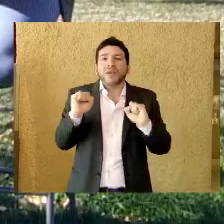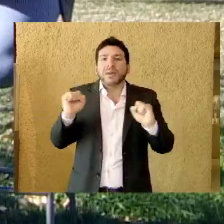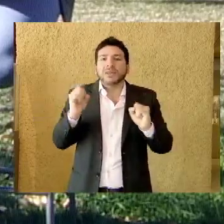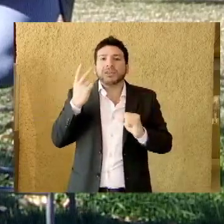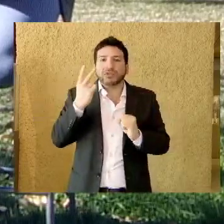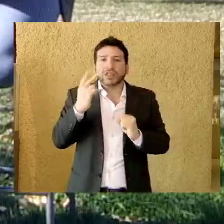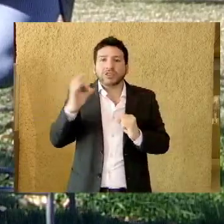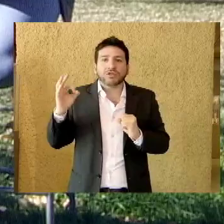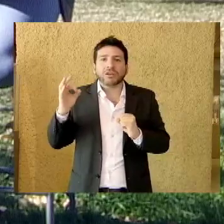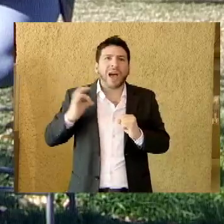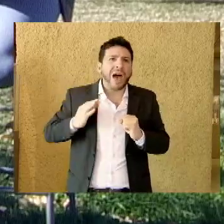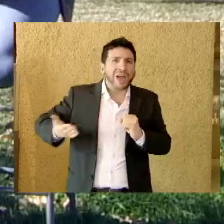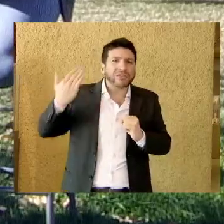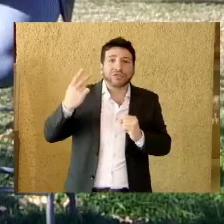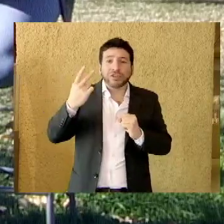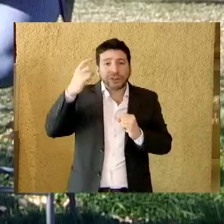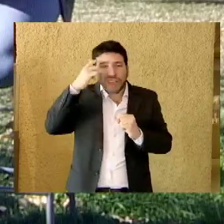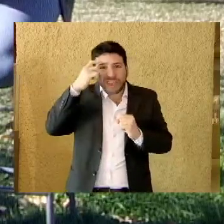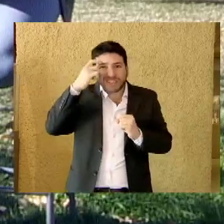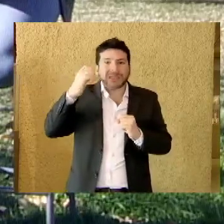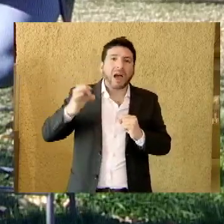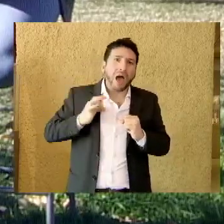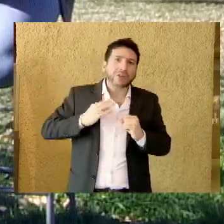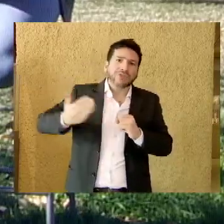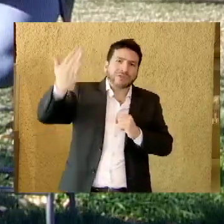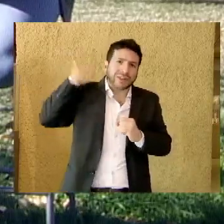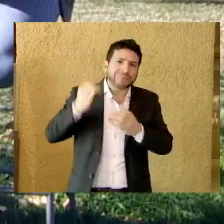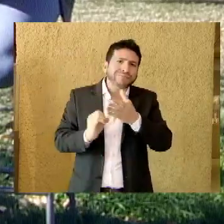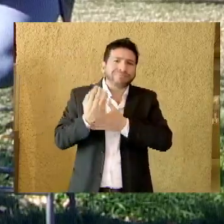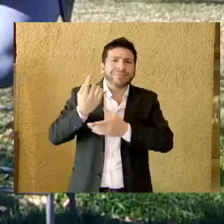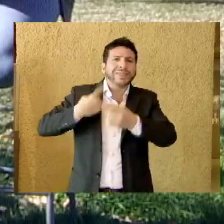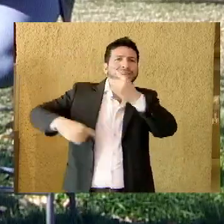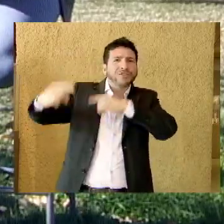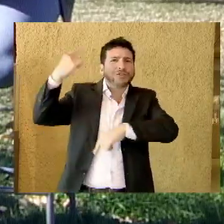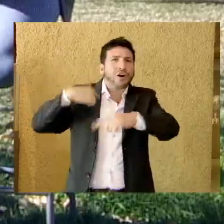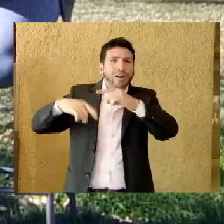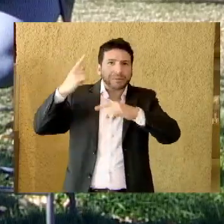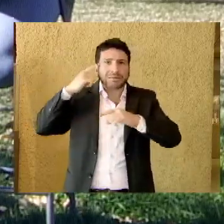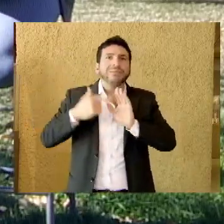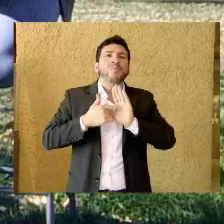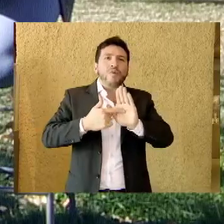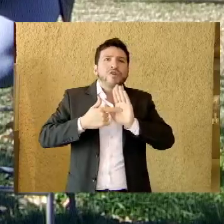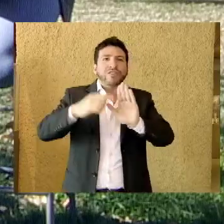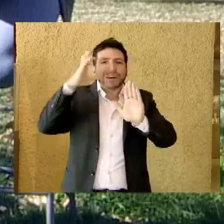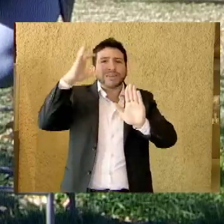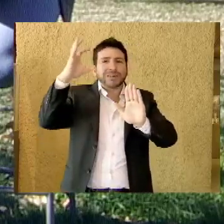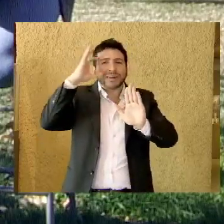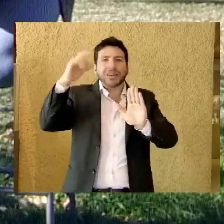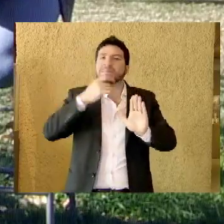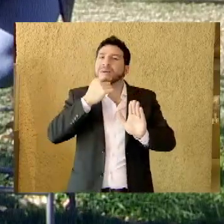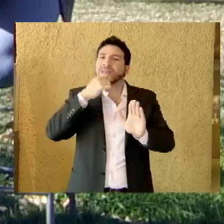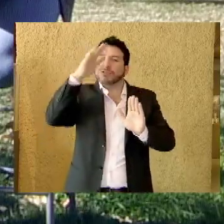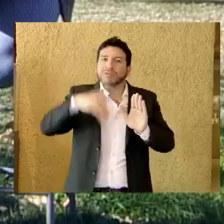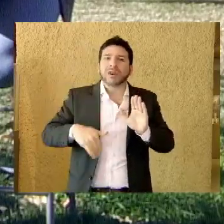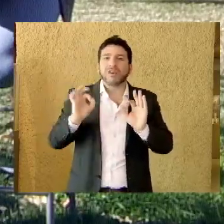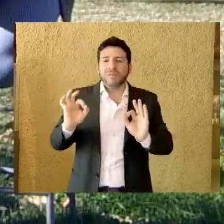200 años atrás, 210 años en este caso. Bueno, será un poco de la propuesta en el cual vamos a estar recorriendo esta provincia de Mendoza. Y además se van a